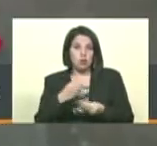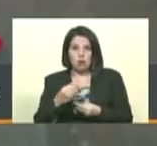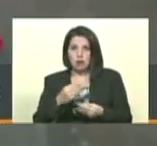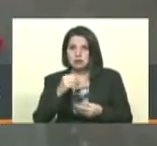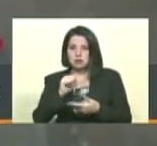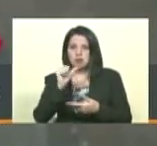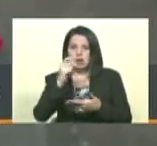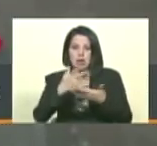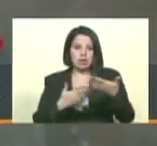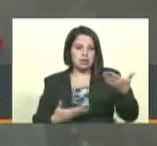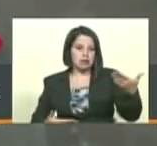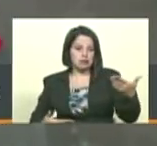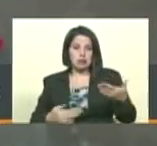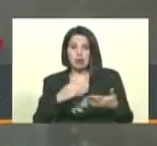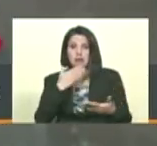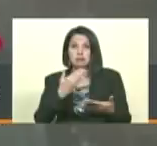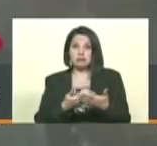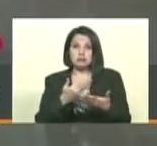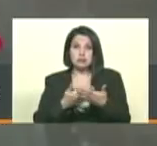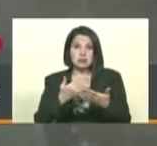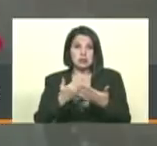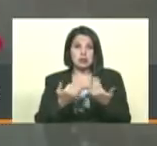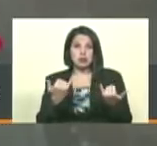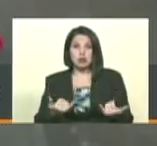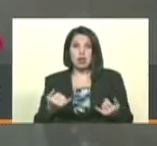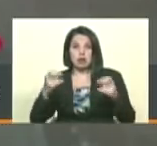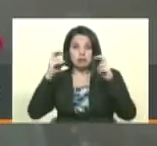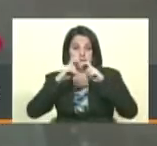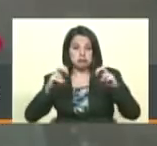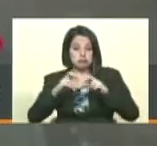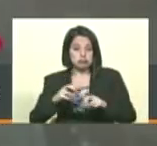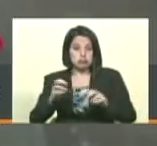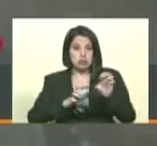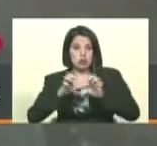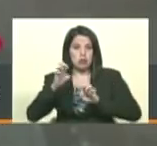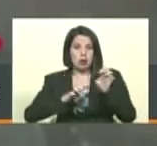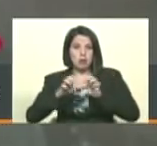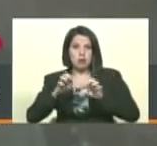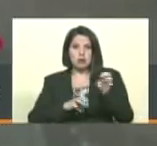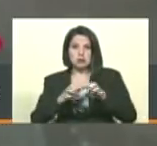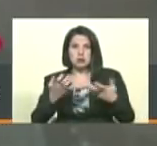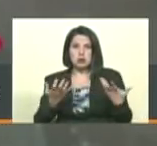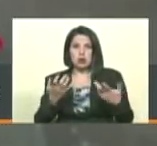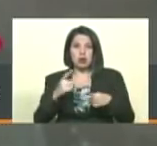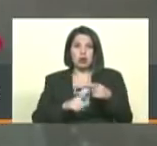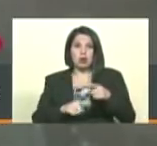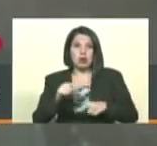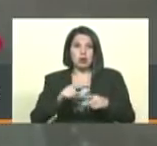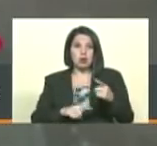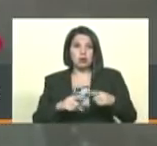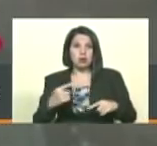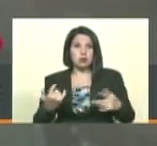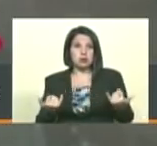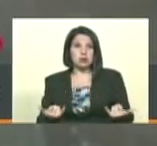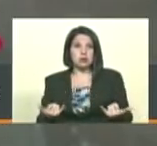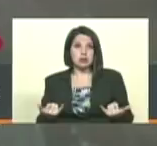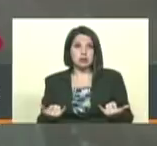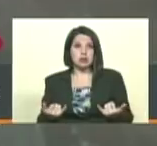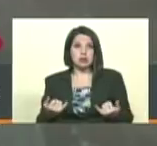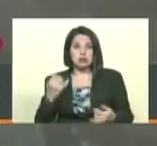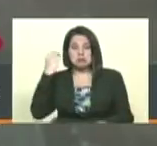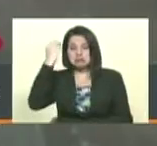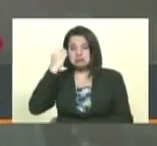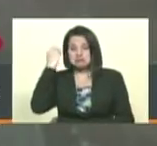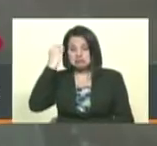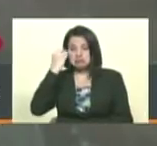lista de solicitudes que nosotros estudiamos y aprobamos aquellas que consideramos que son